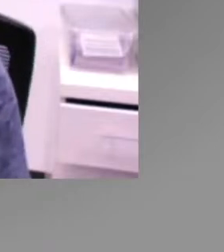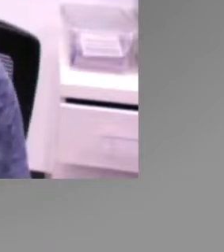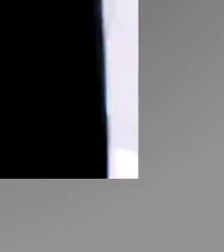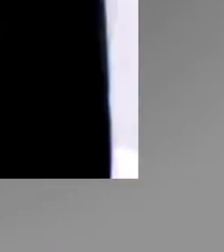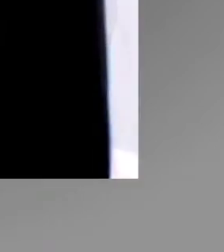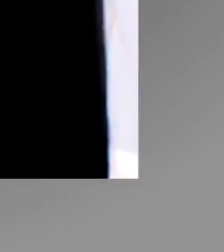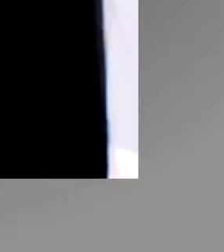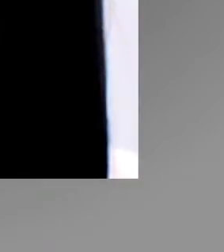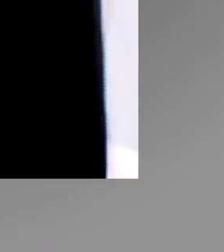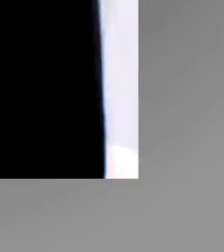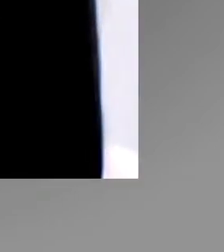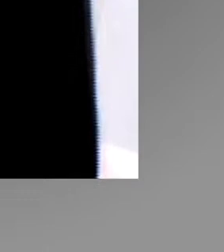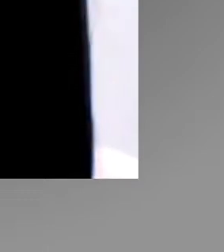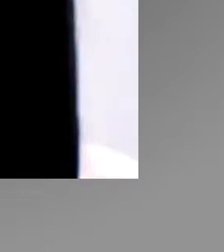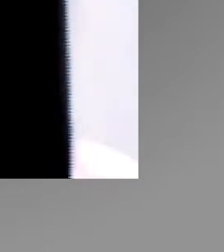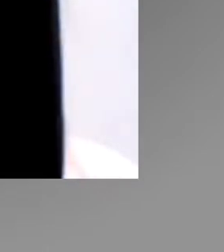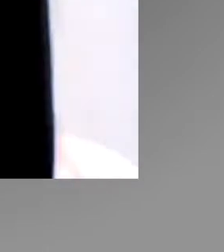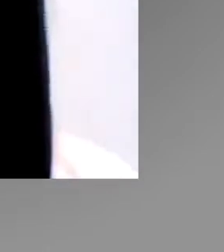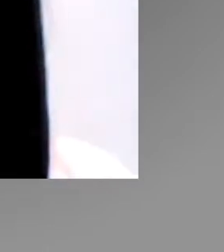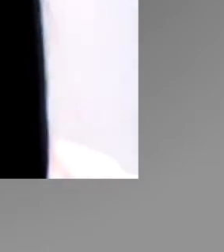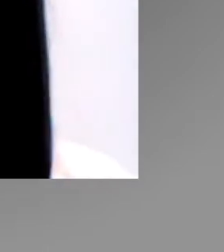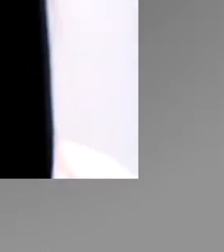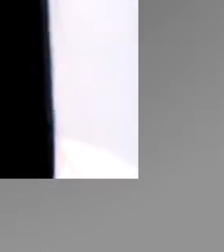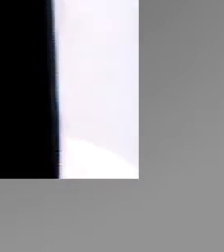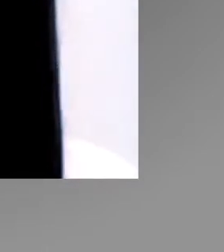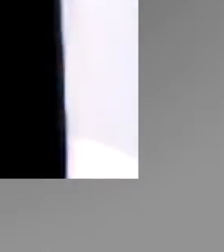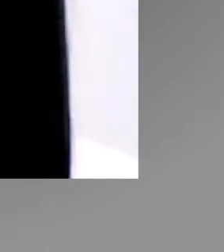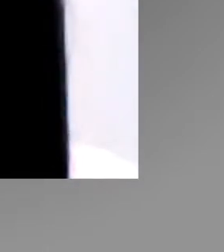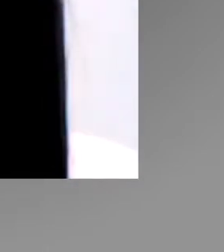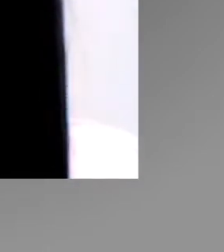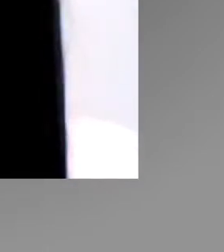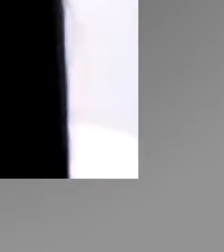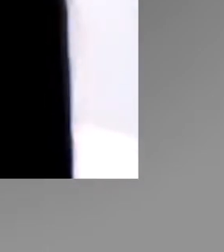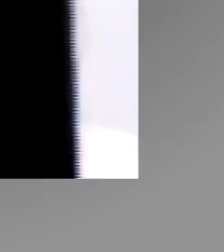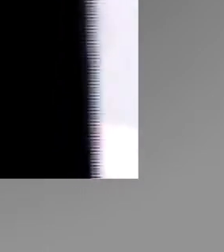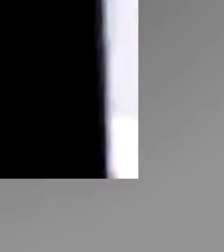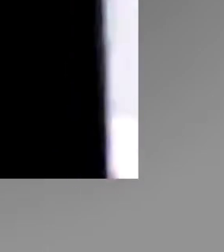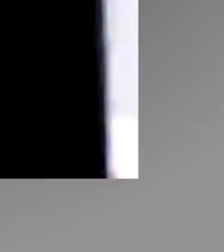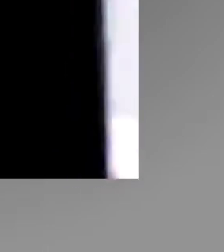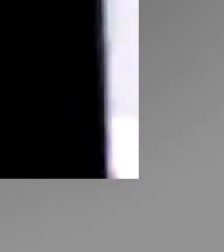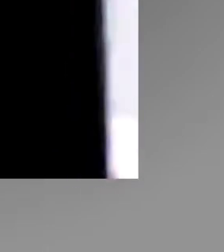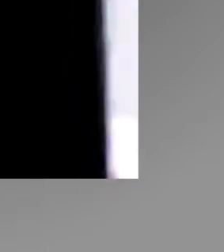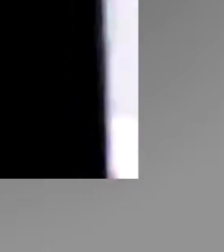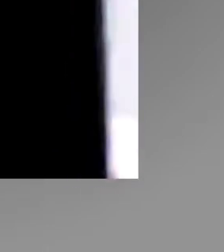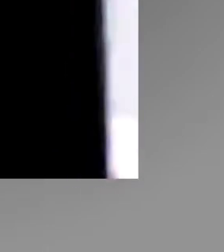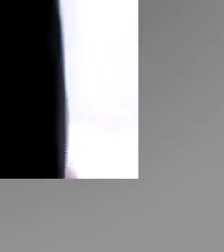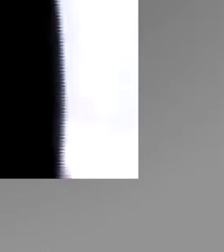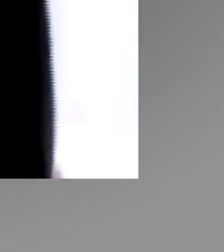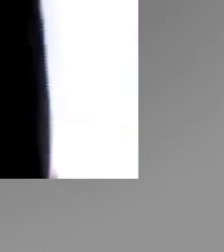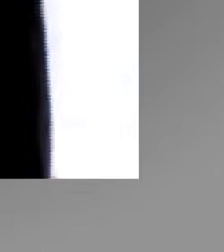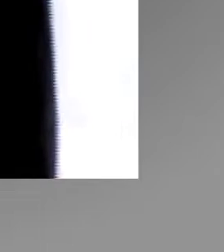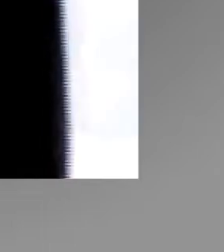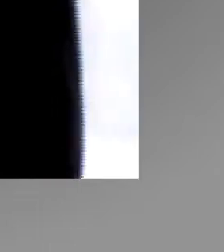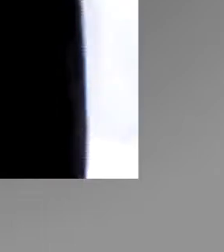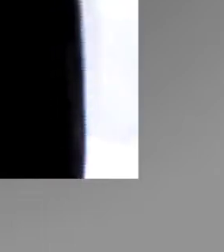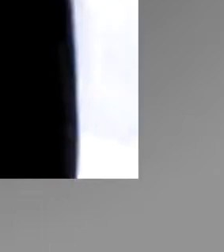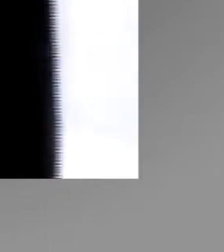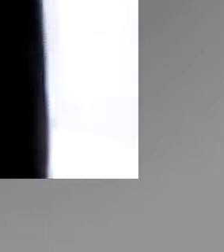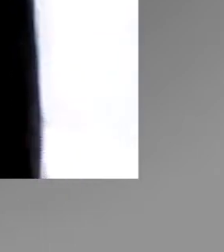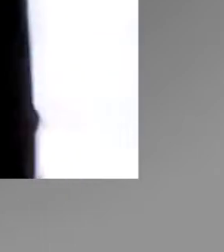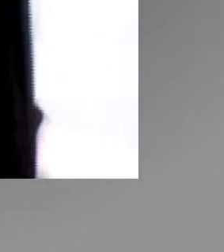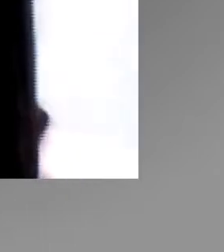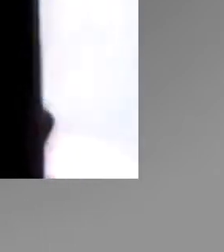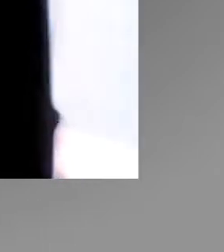Claro que sí, muchas gracias y un saludo a todos. Gracias por la invitación a participar en este espacio junto a otros líderes